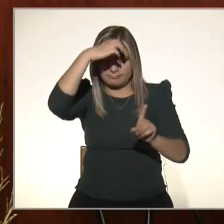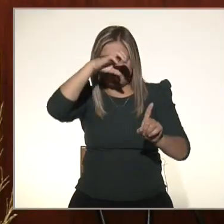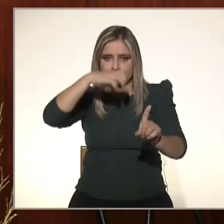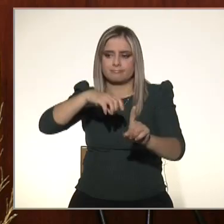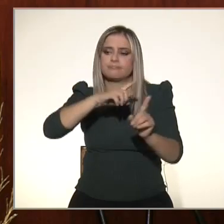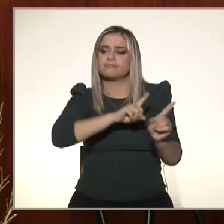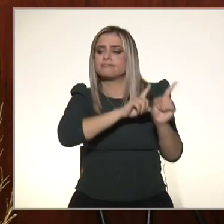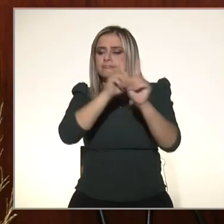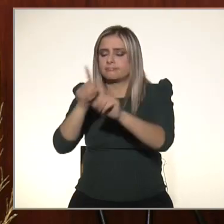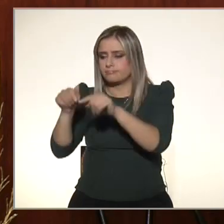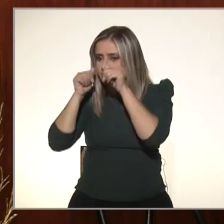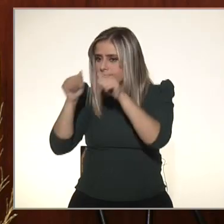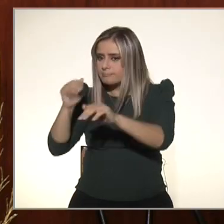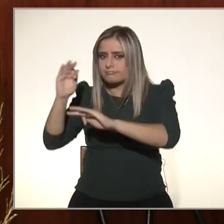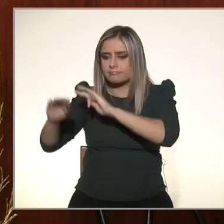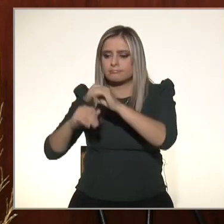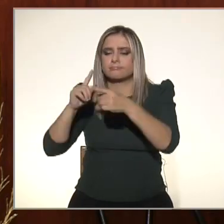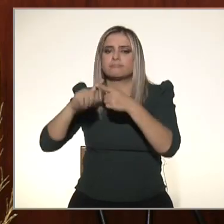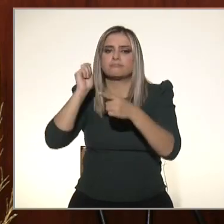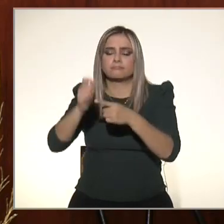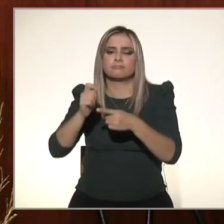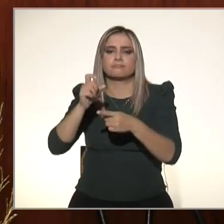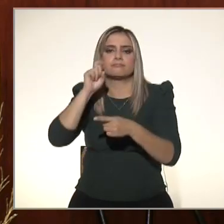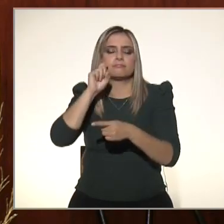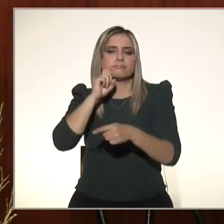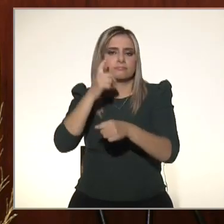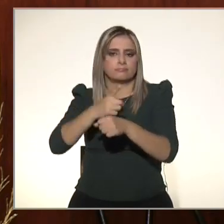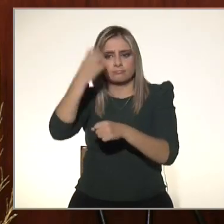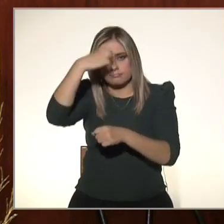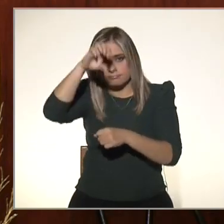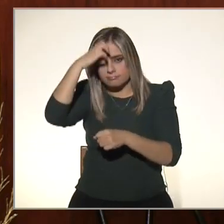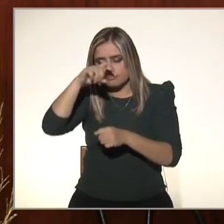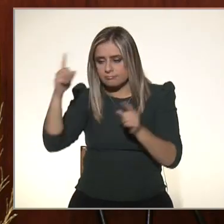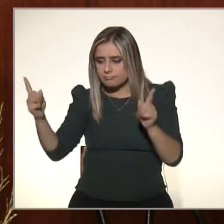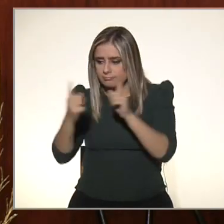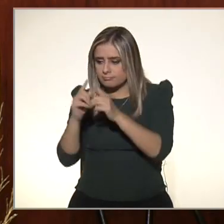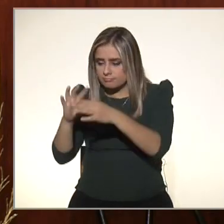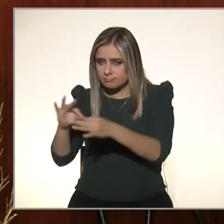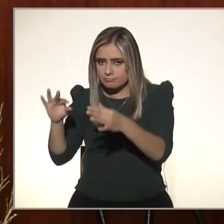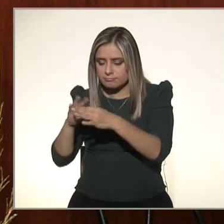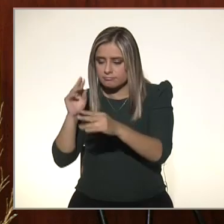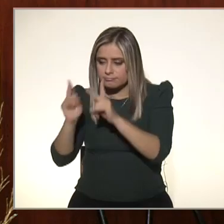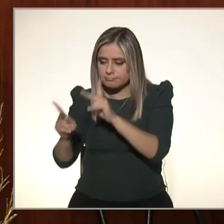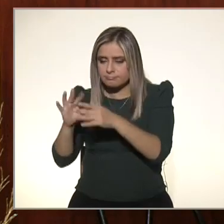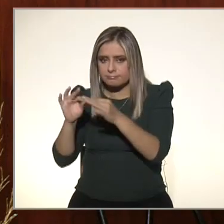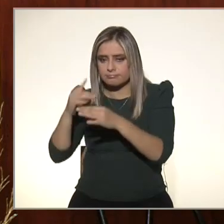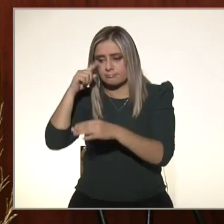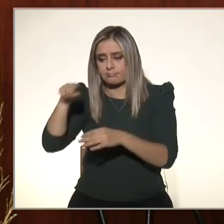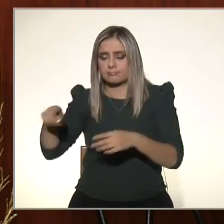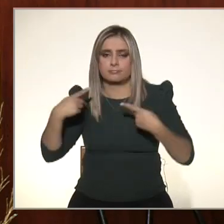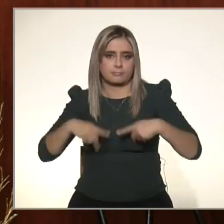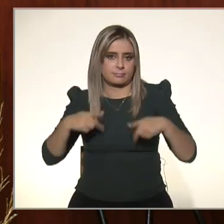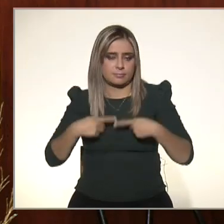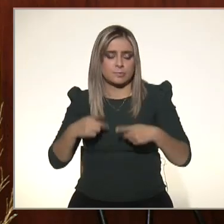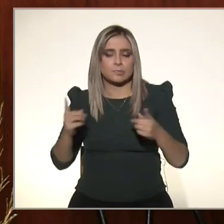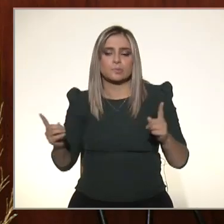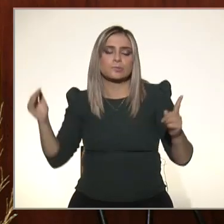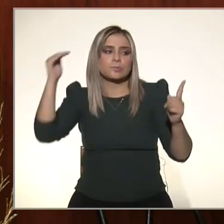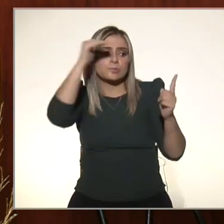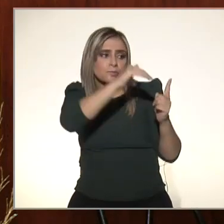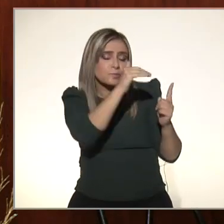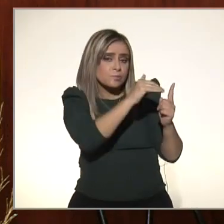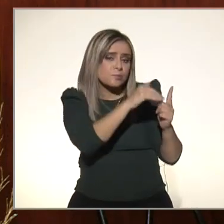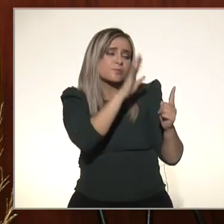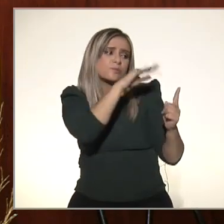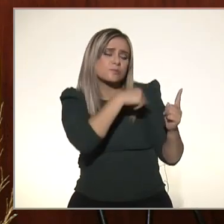gente experta en el área de la sexualidad. ¿Para qué? Para que esa persona que está acudiendo con nosotros a